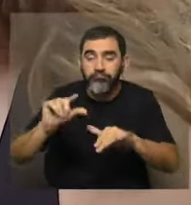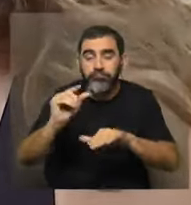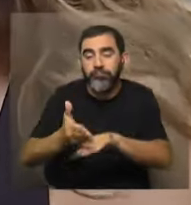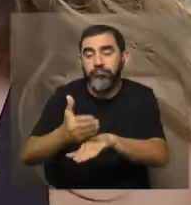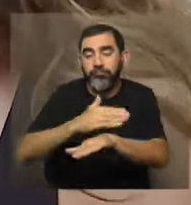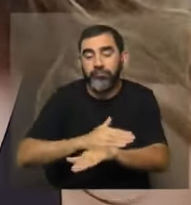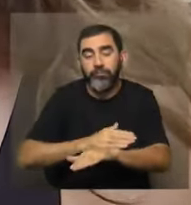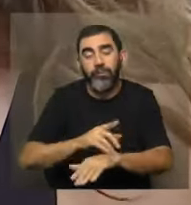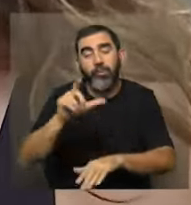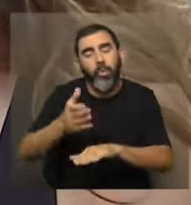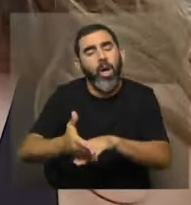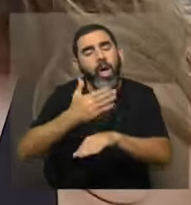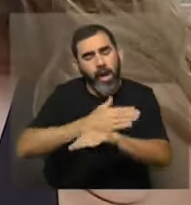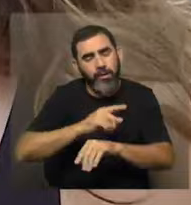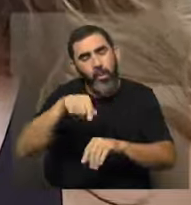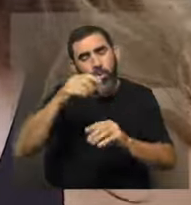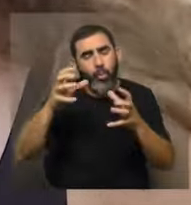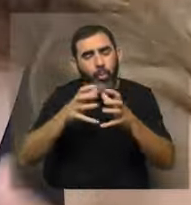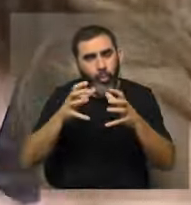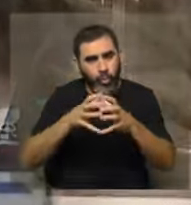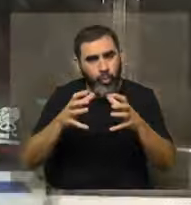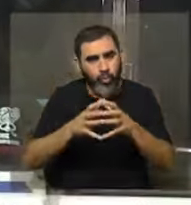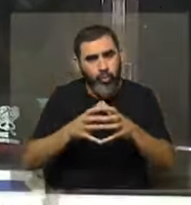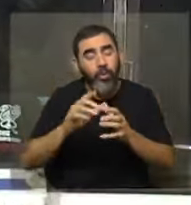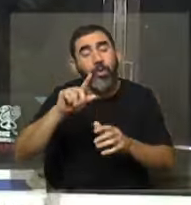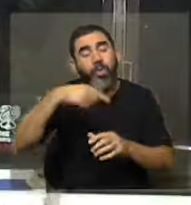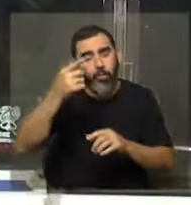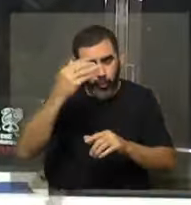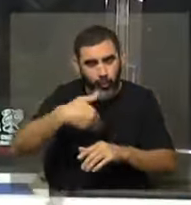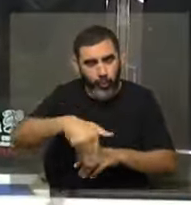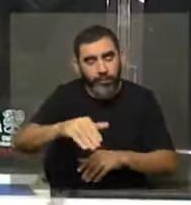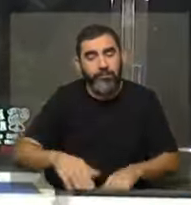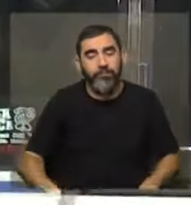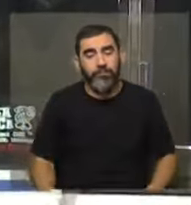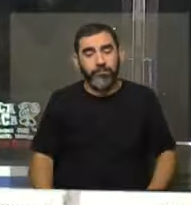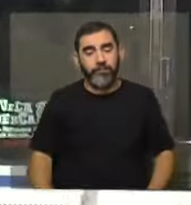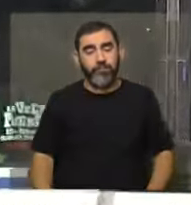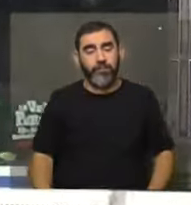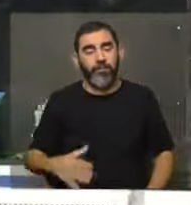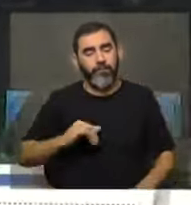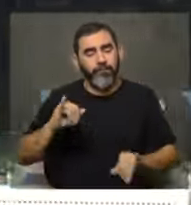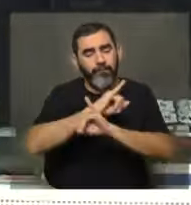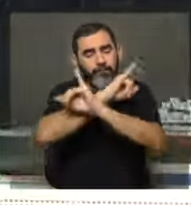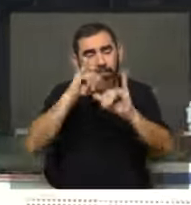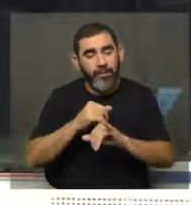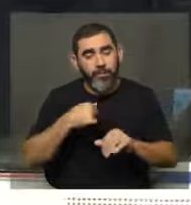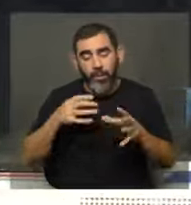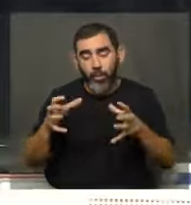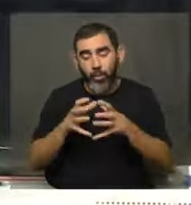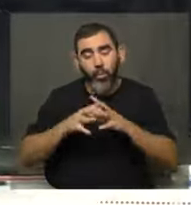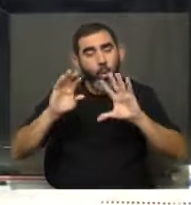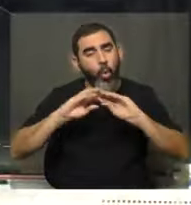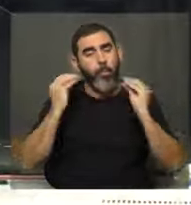antes obviamente antes también van a haber otros shows después también y y nada superfeliz voy a estar con toda mi banda